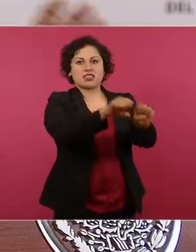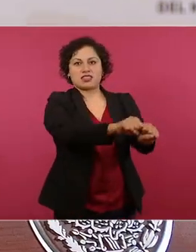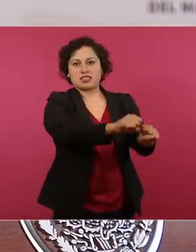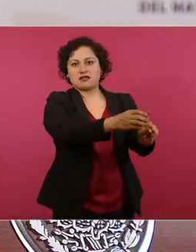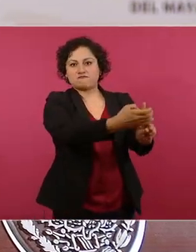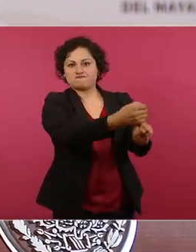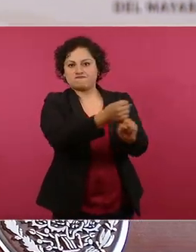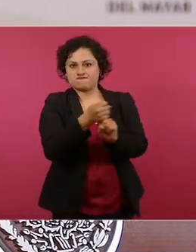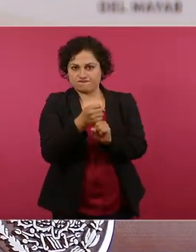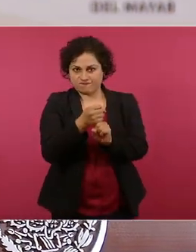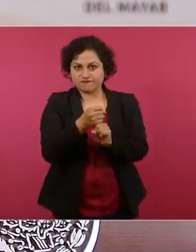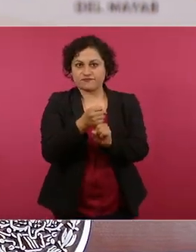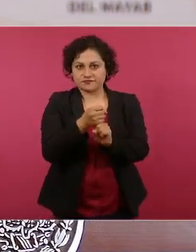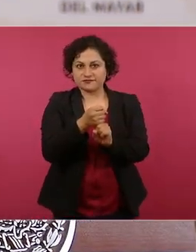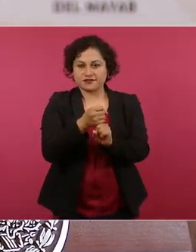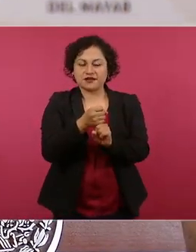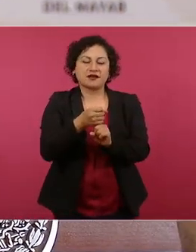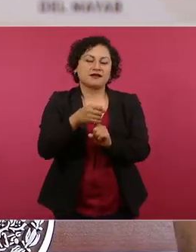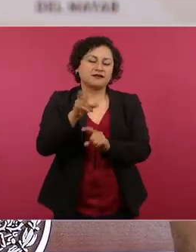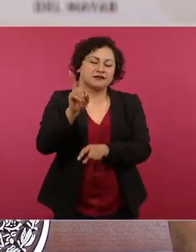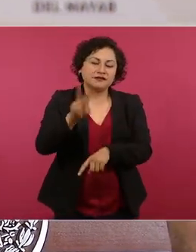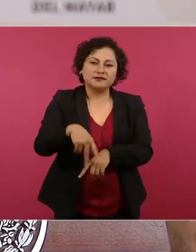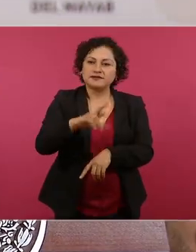y con los medios,